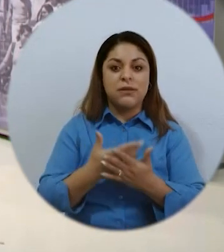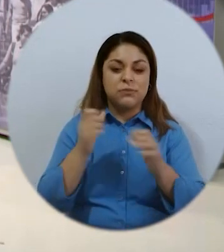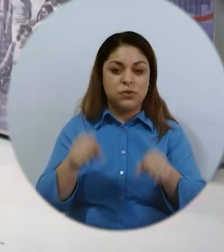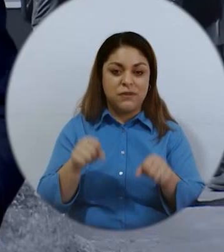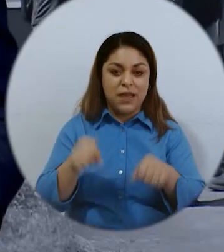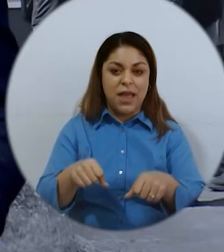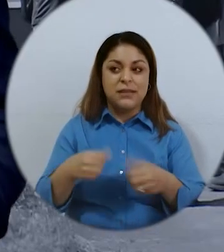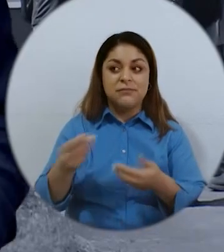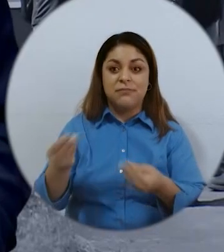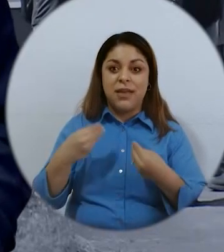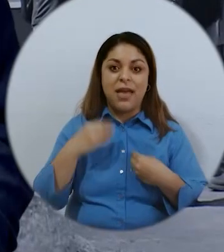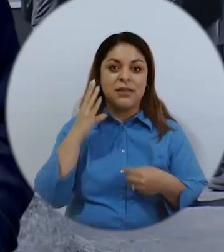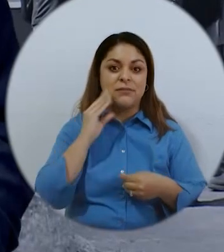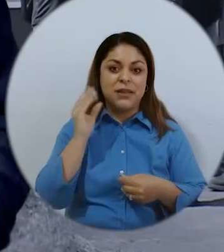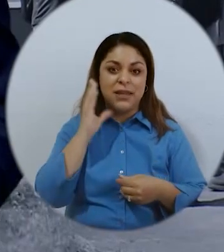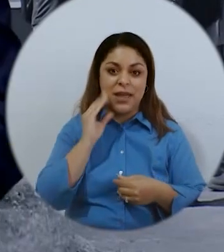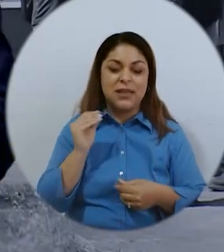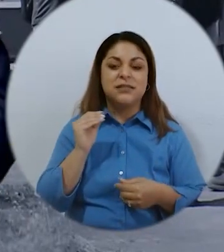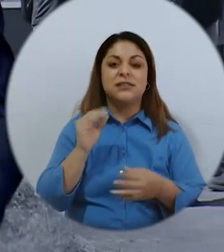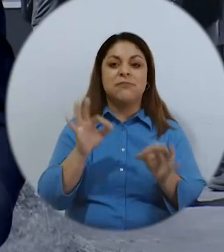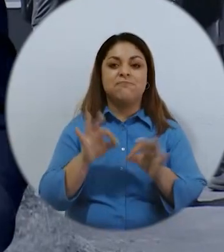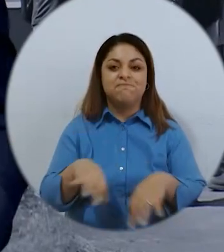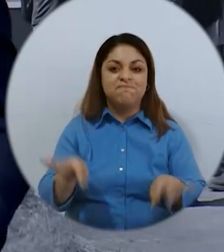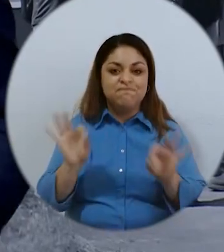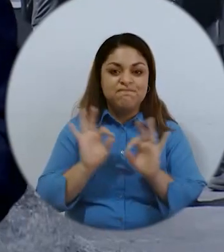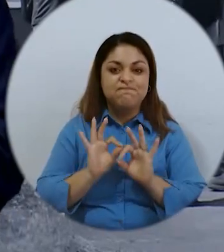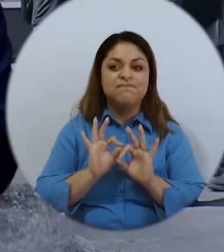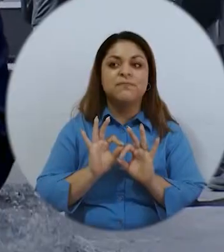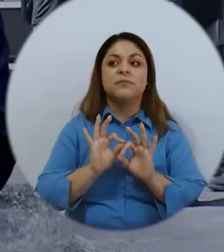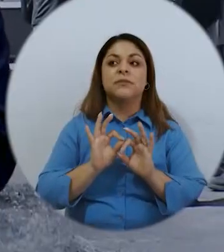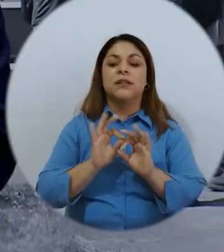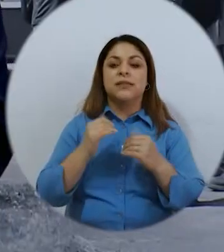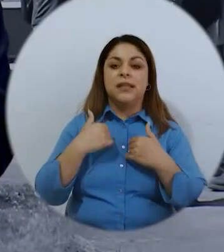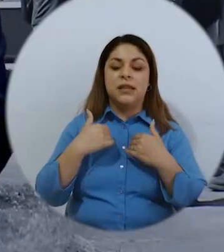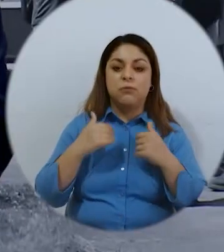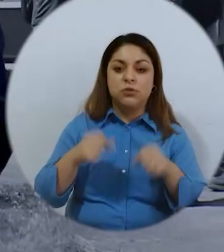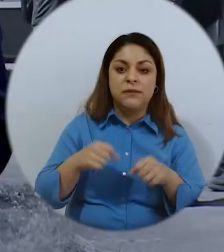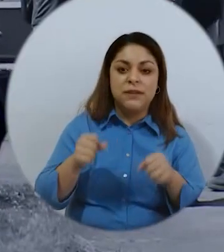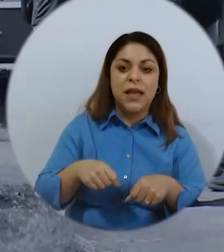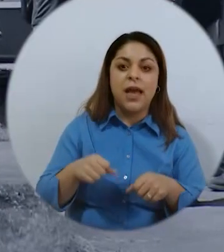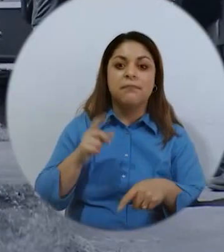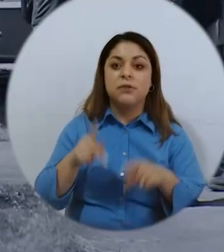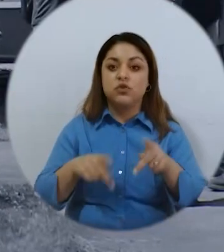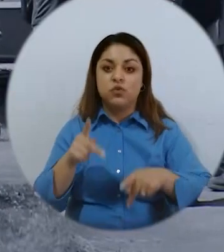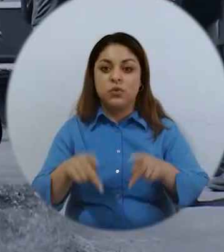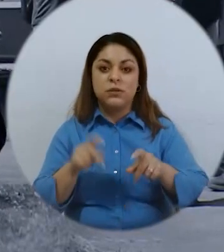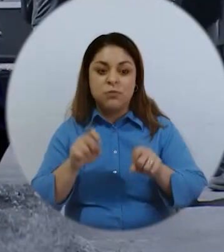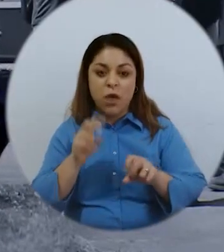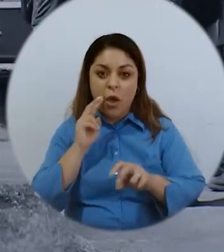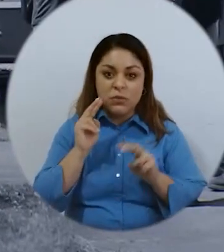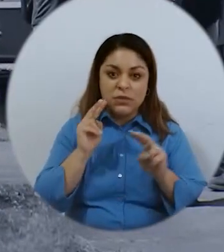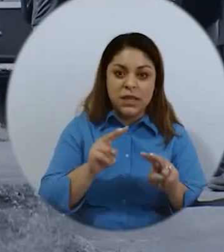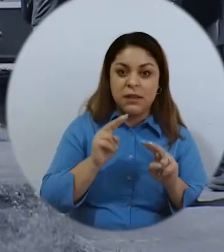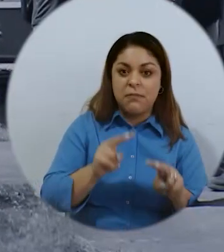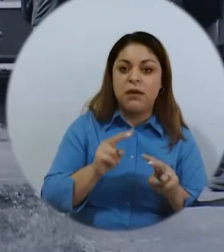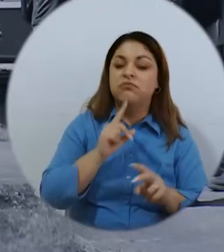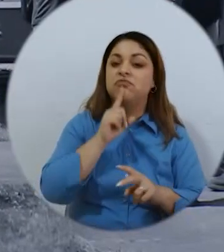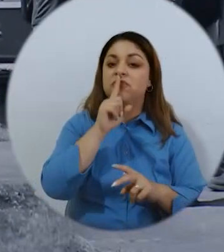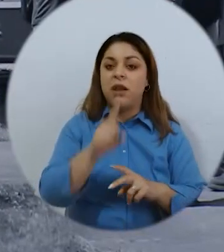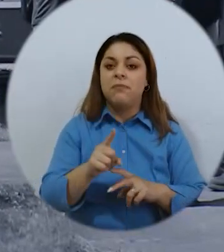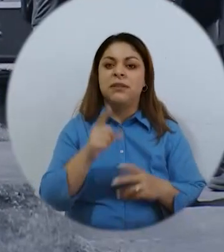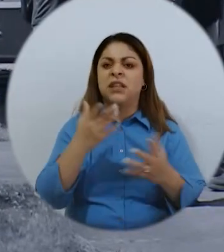nuevas posibilidades que nos permiten tener experiencias inmersivas, tener la posibilidad de que las personas puedan